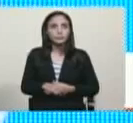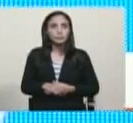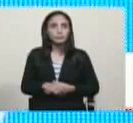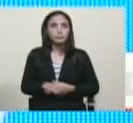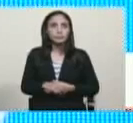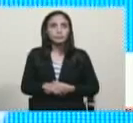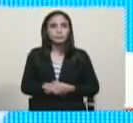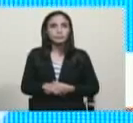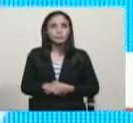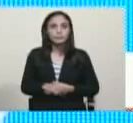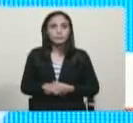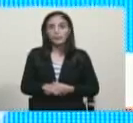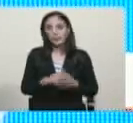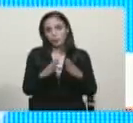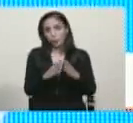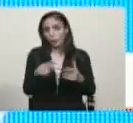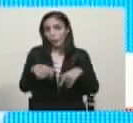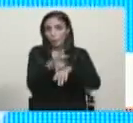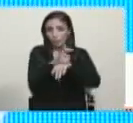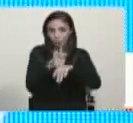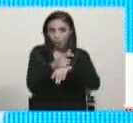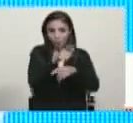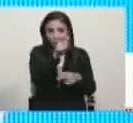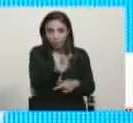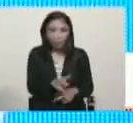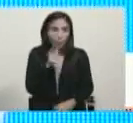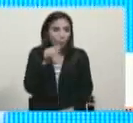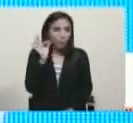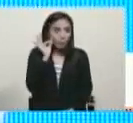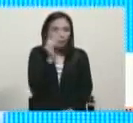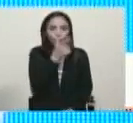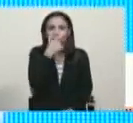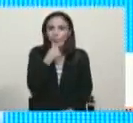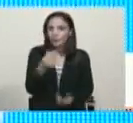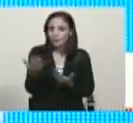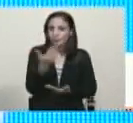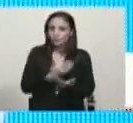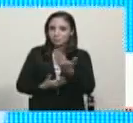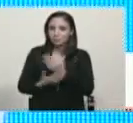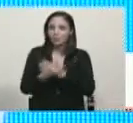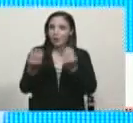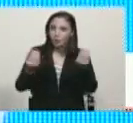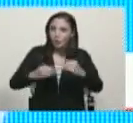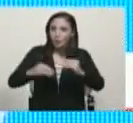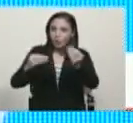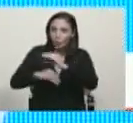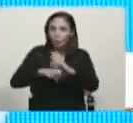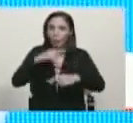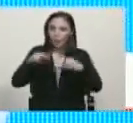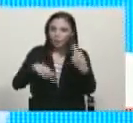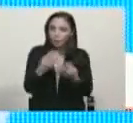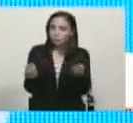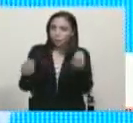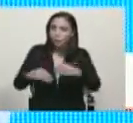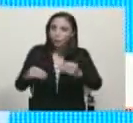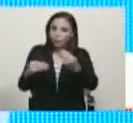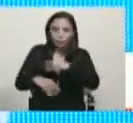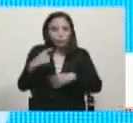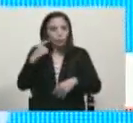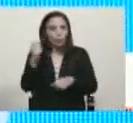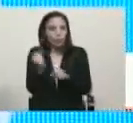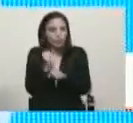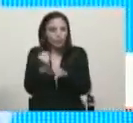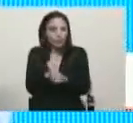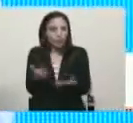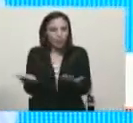Todo se facilita cuando hay un gobernador o una gobernadora de la revolución que dedica su